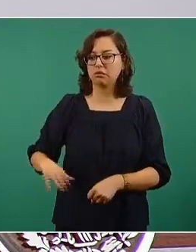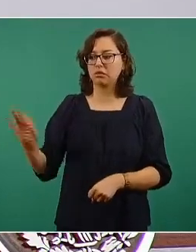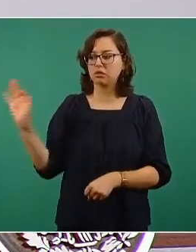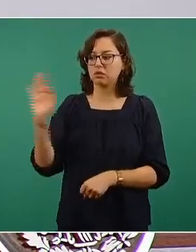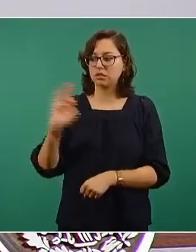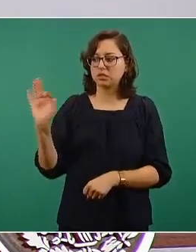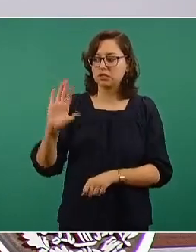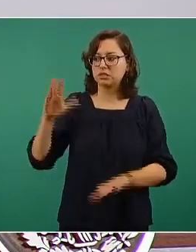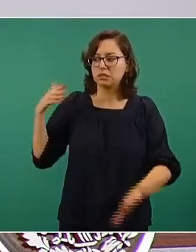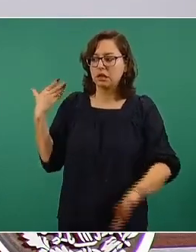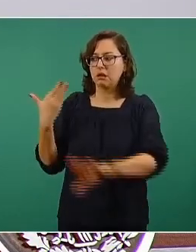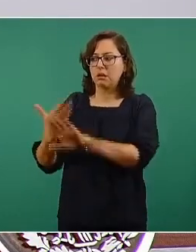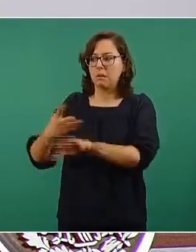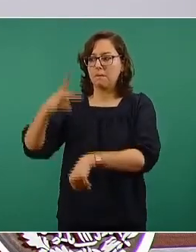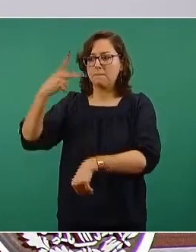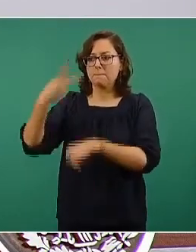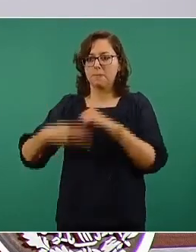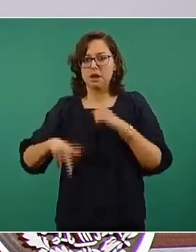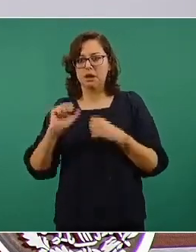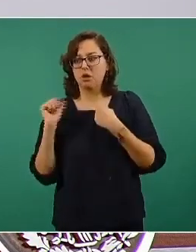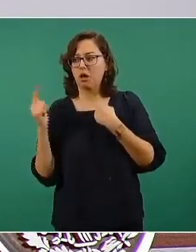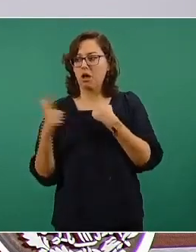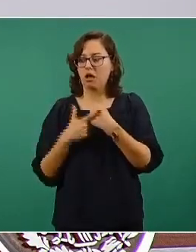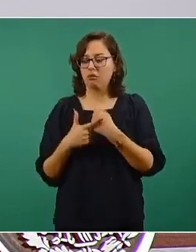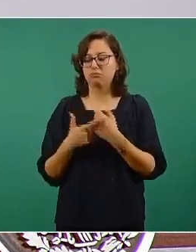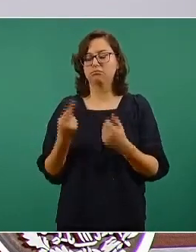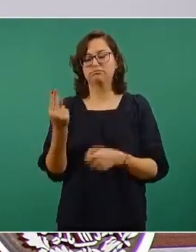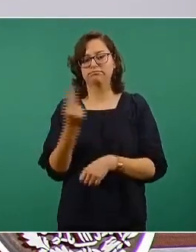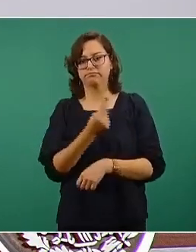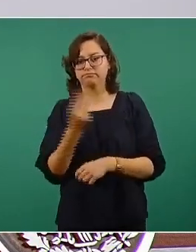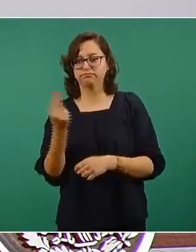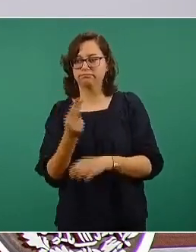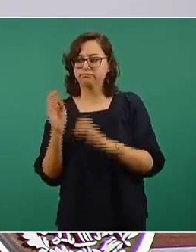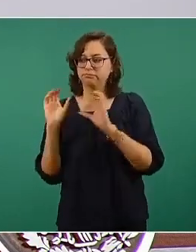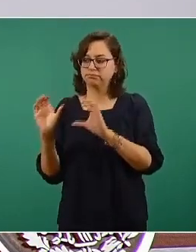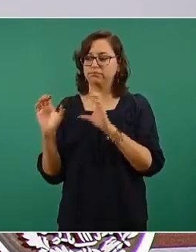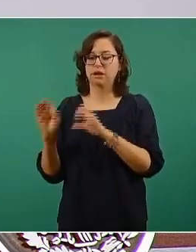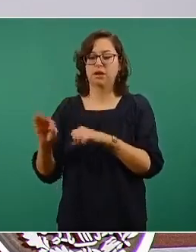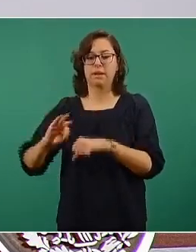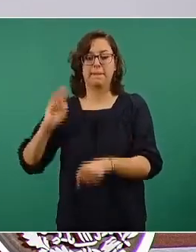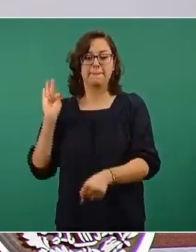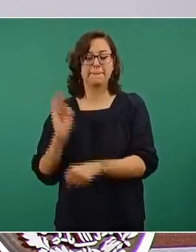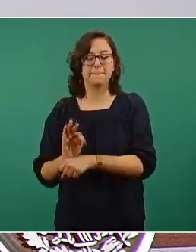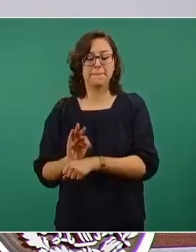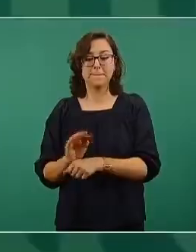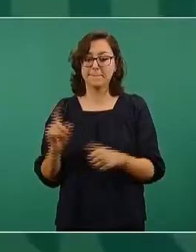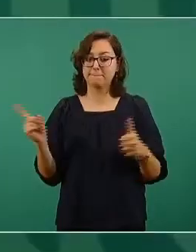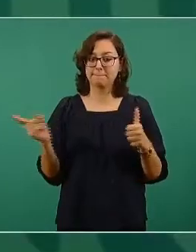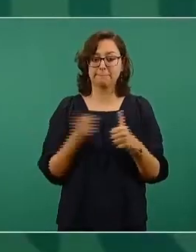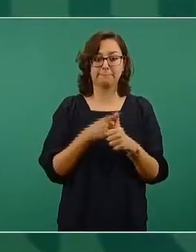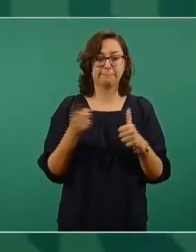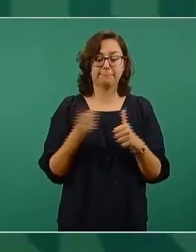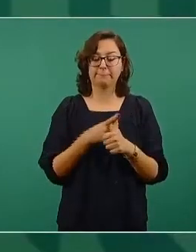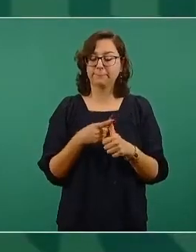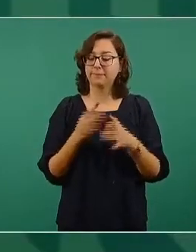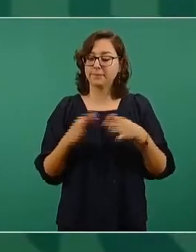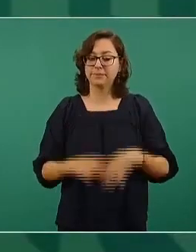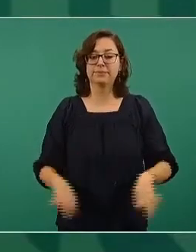agresiones contra candidatos y candidatas. El asunto que más nos ha ocupado es el de